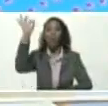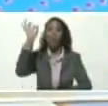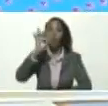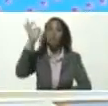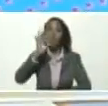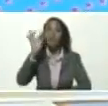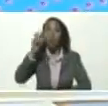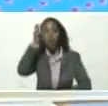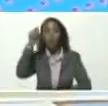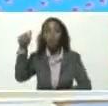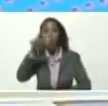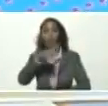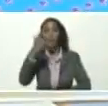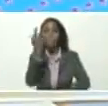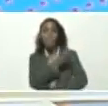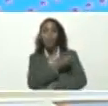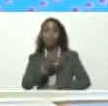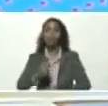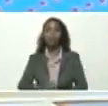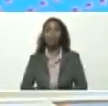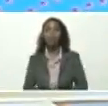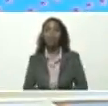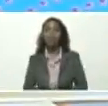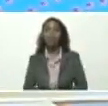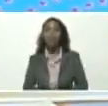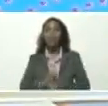74% de la población vacunada.